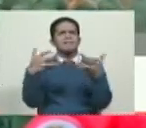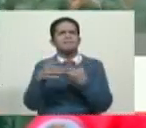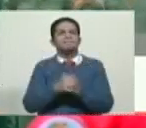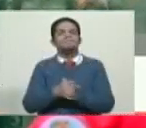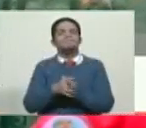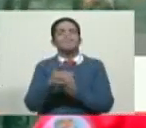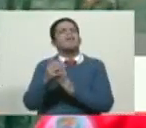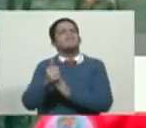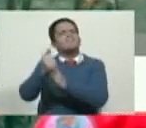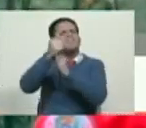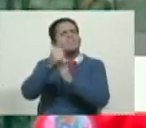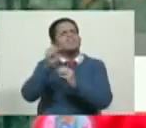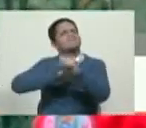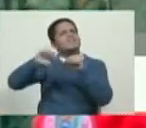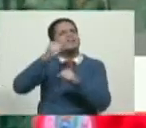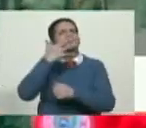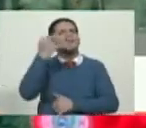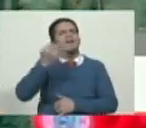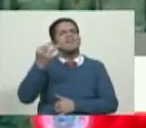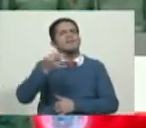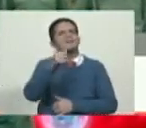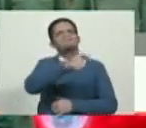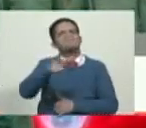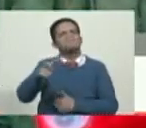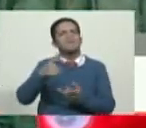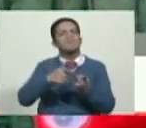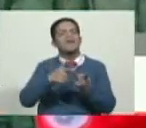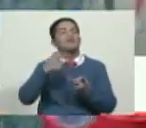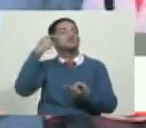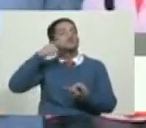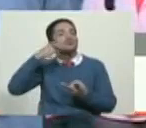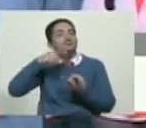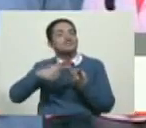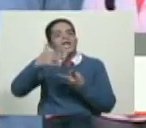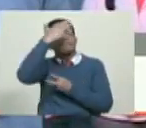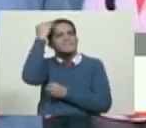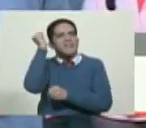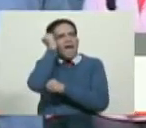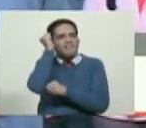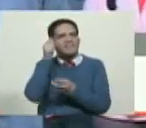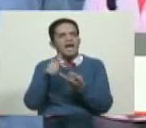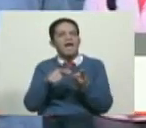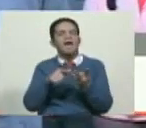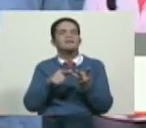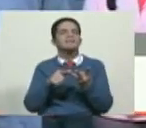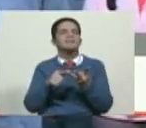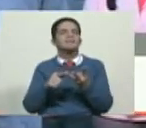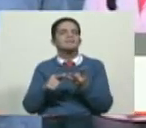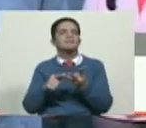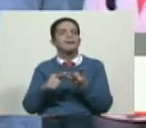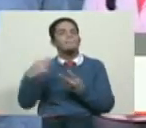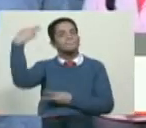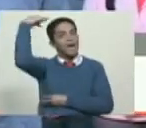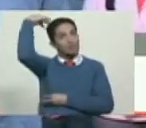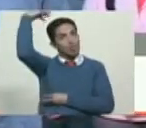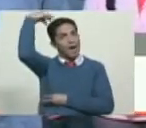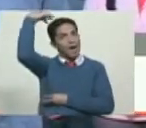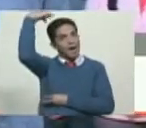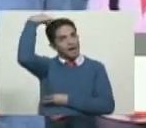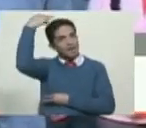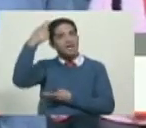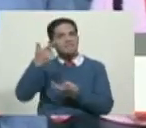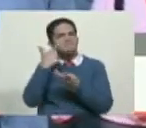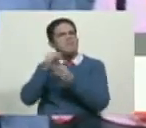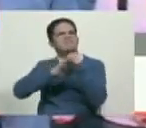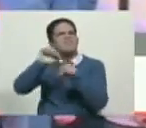de los libertadores, de Bolívar, Sucre, Miranda, Rafael Urdaneta, Manuela Sáenz. Y defendamos desde el